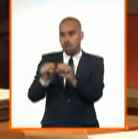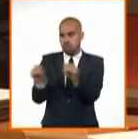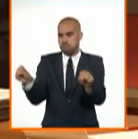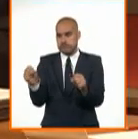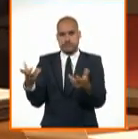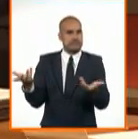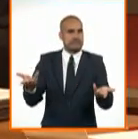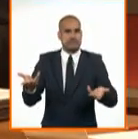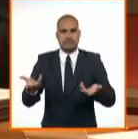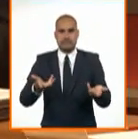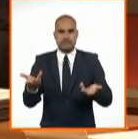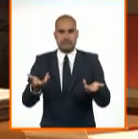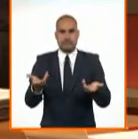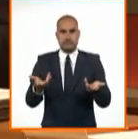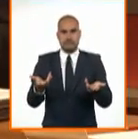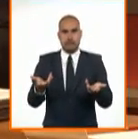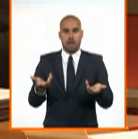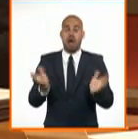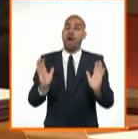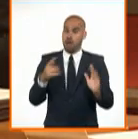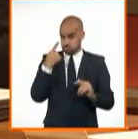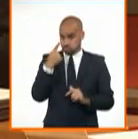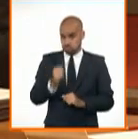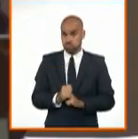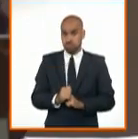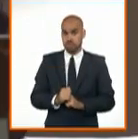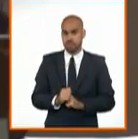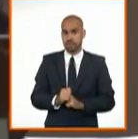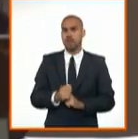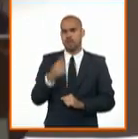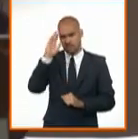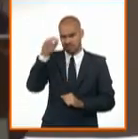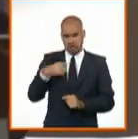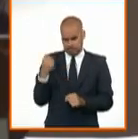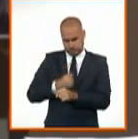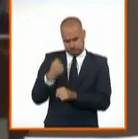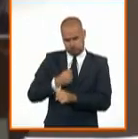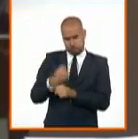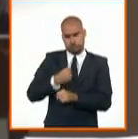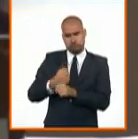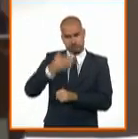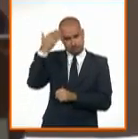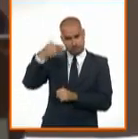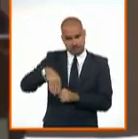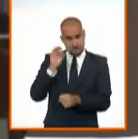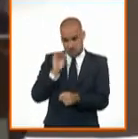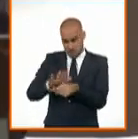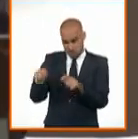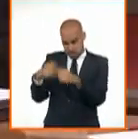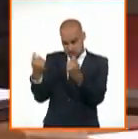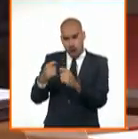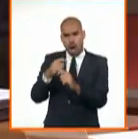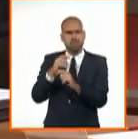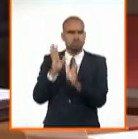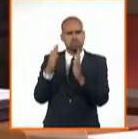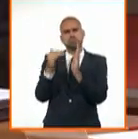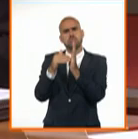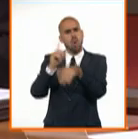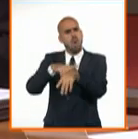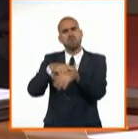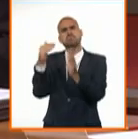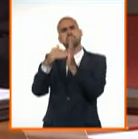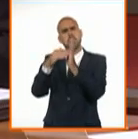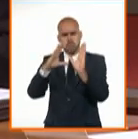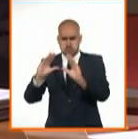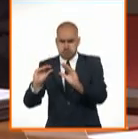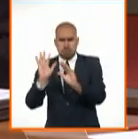país y sin embargo de manera también muy intensa con un trabajo que no se detuvo de heladerías en horas de la tarde-noche hasta hoy entrada en la